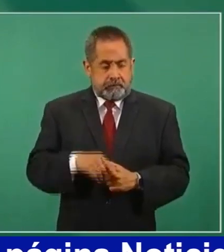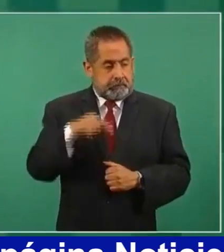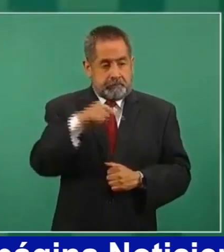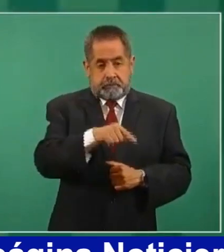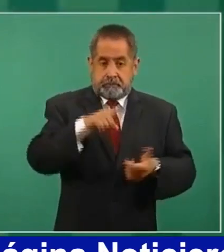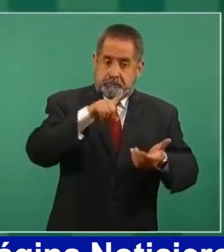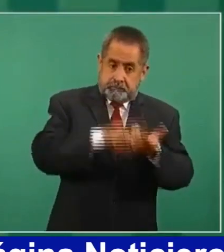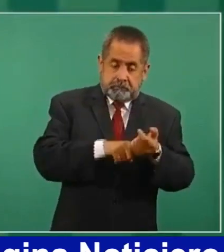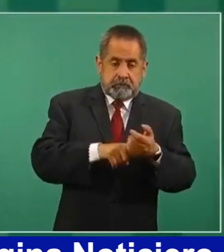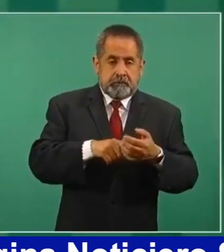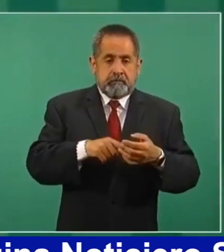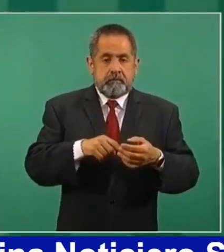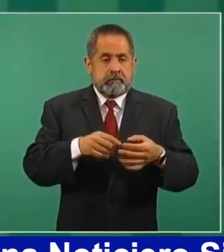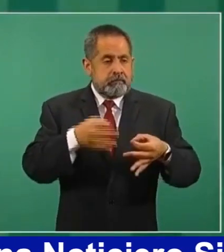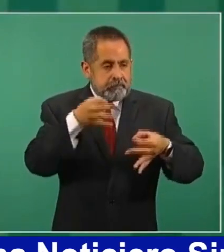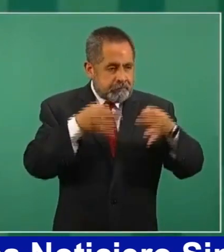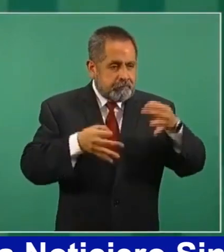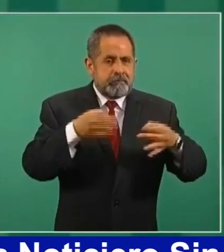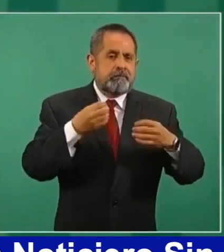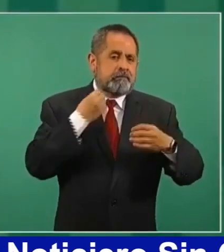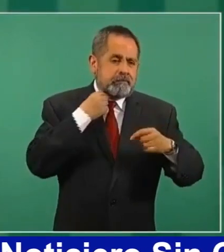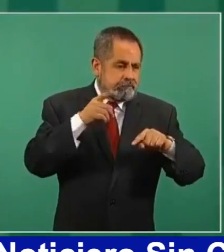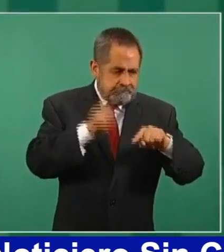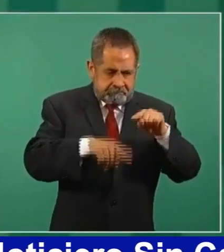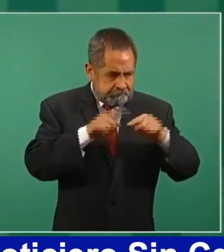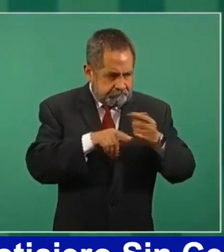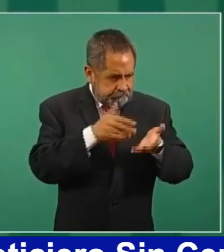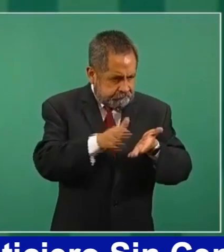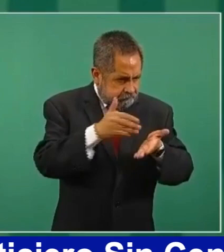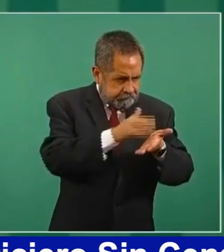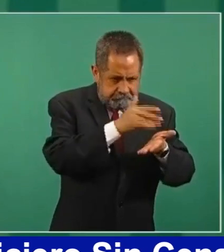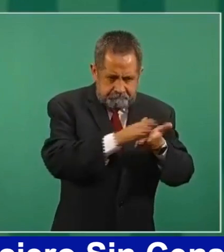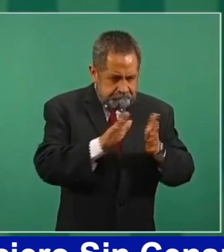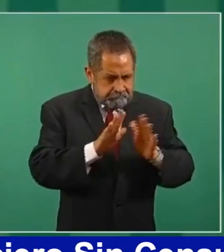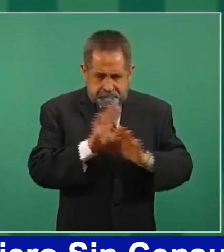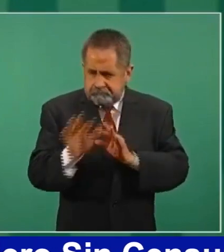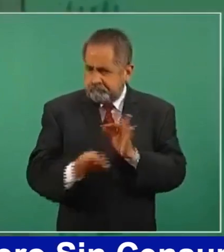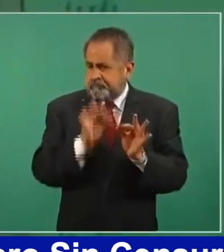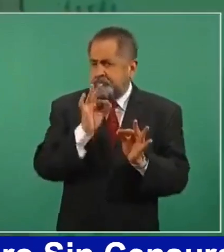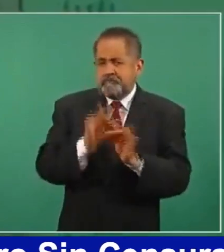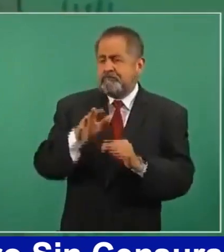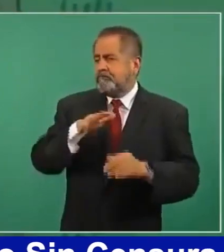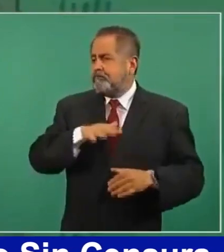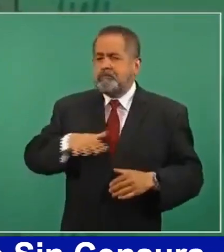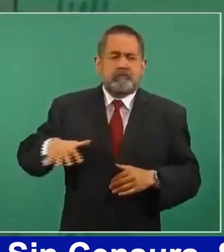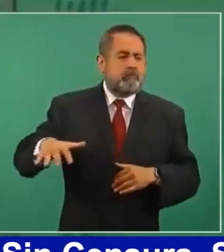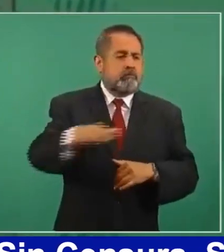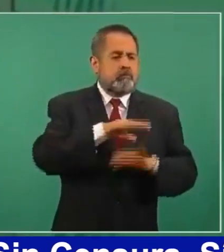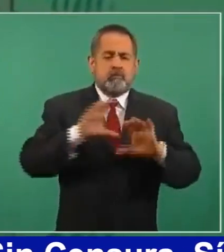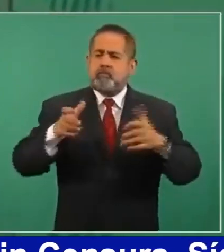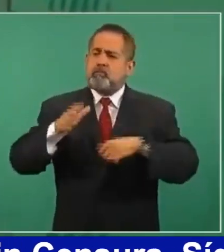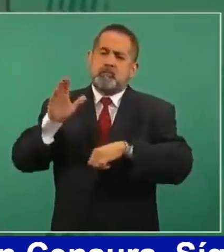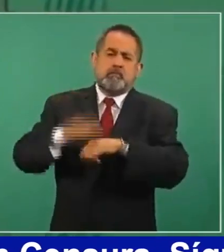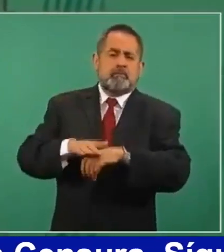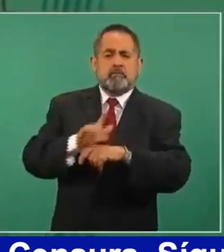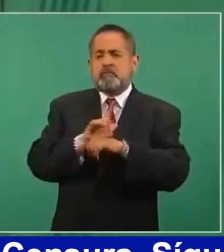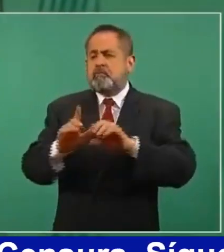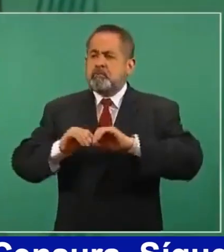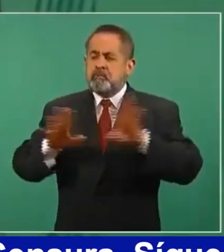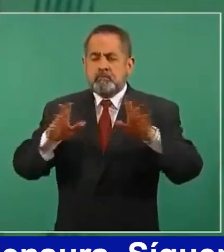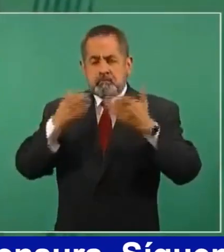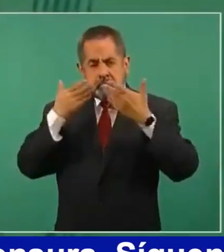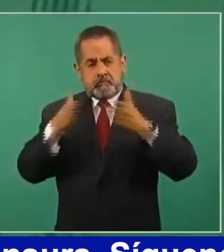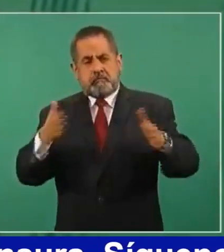depuración, la purificación de la vida pública en todos los poderes y en la